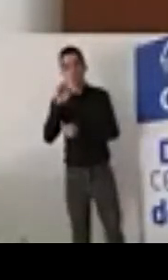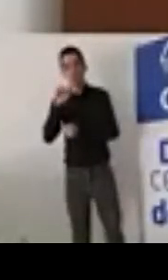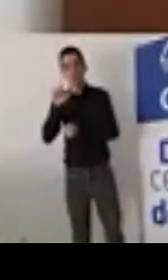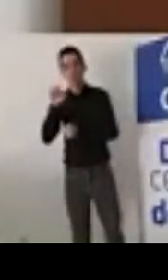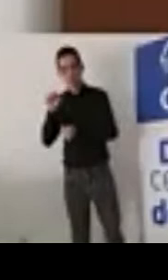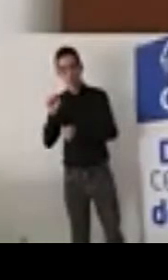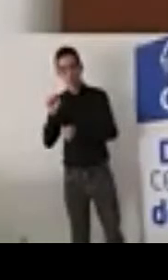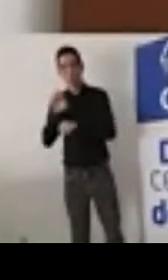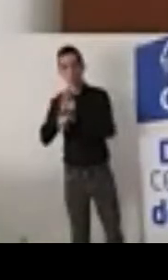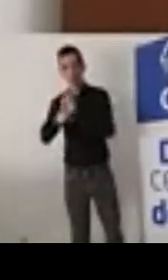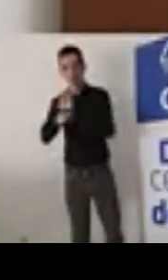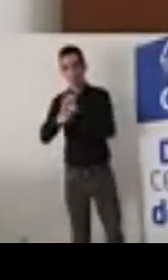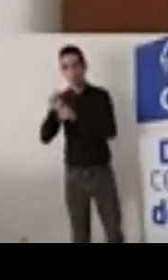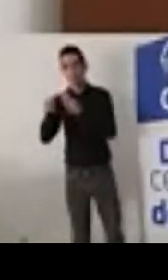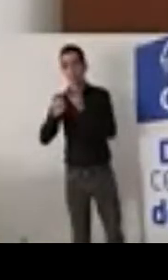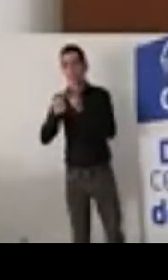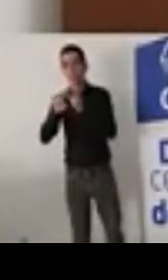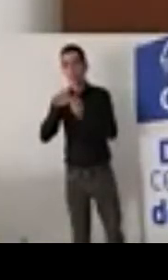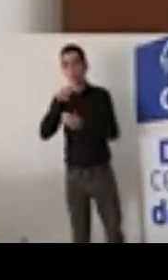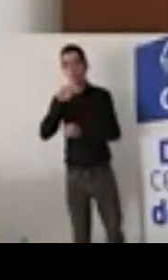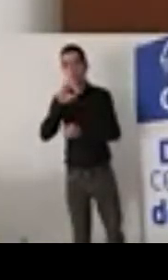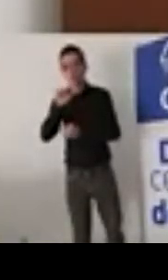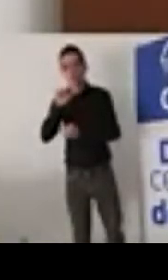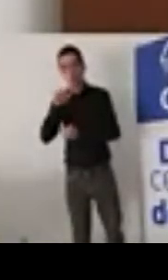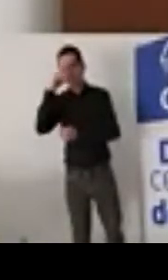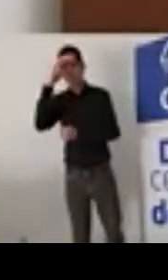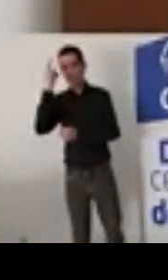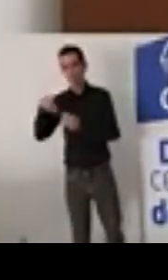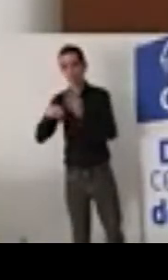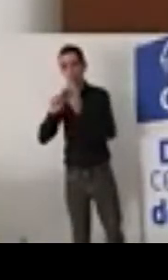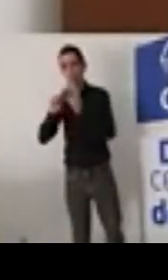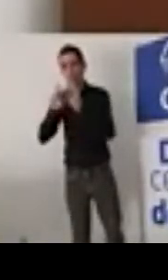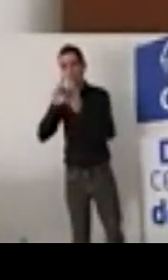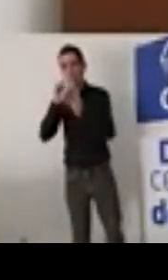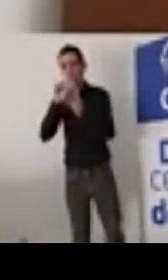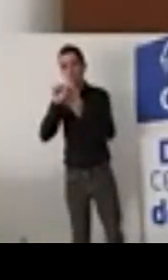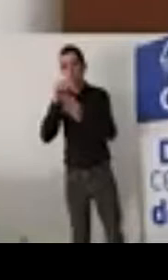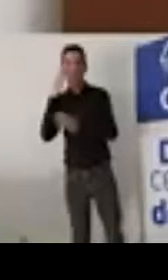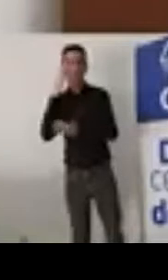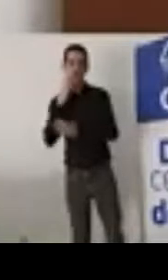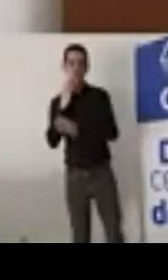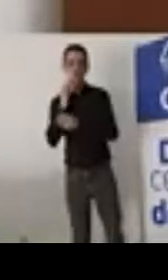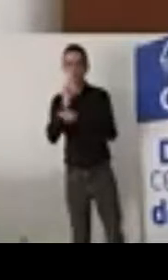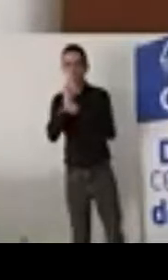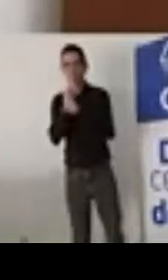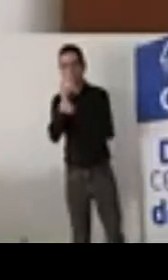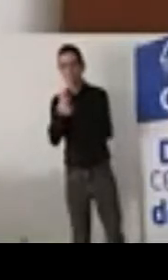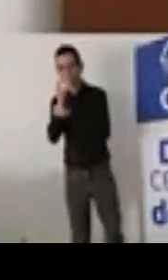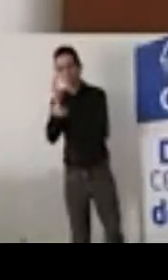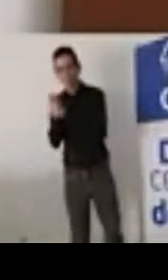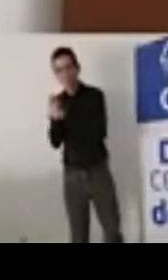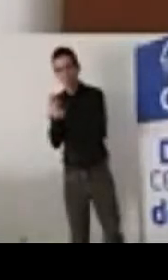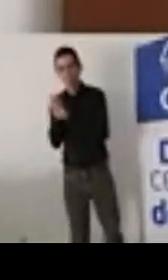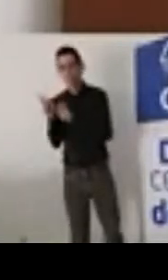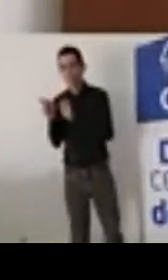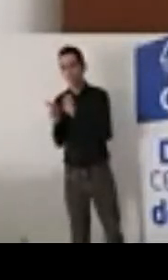México y también Rosa de León. Ese panel de empoderamiento comunitario va a estar moderado por Graciela Ruiz, también